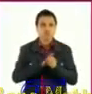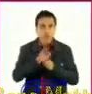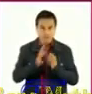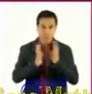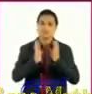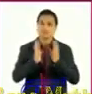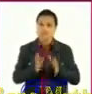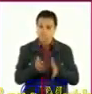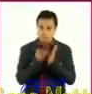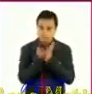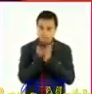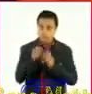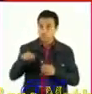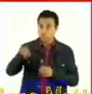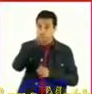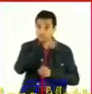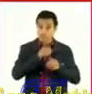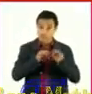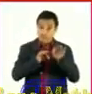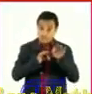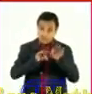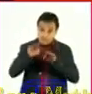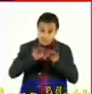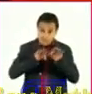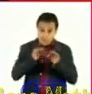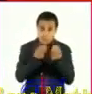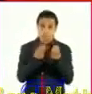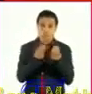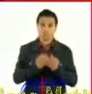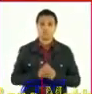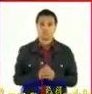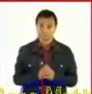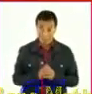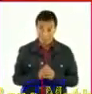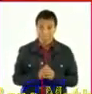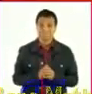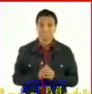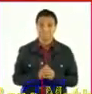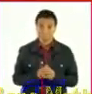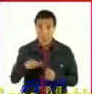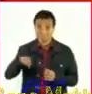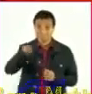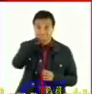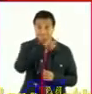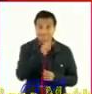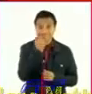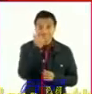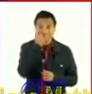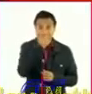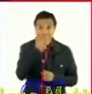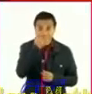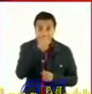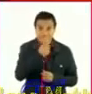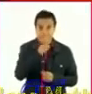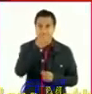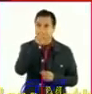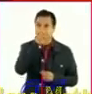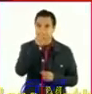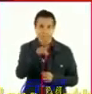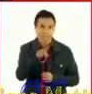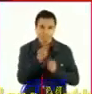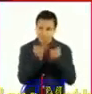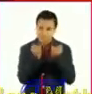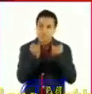Vaya que hemos trabajado mucho. Claro, y seguro las alumnas y alumnos han hecho lo mismo junto